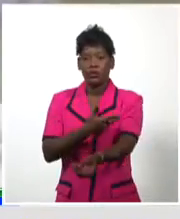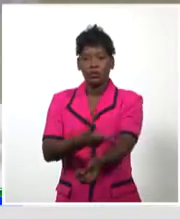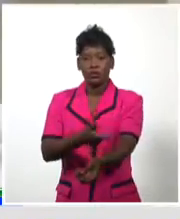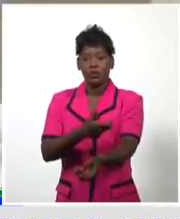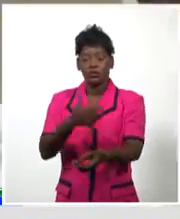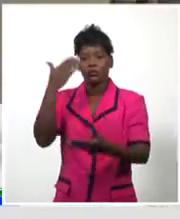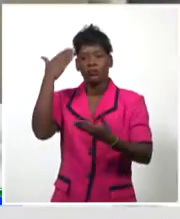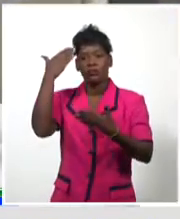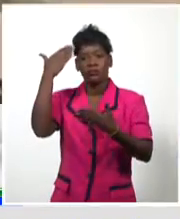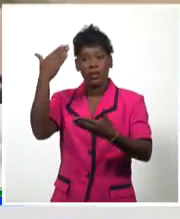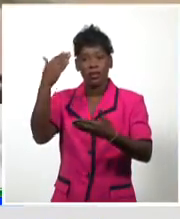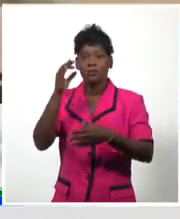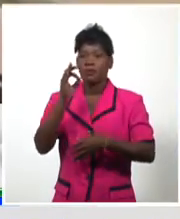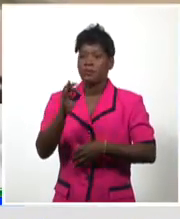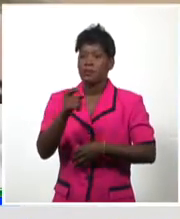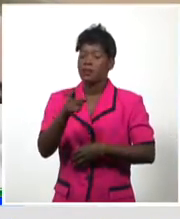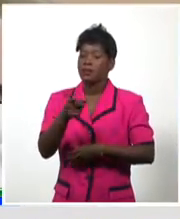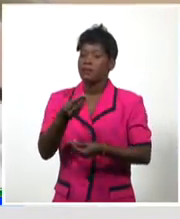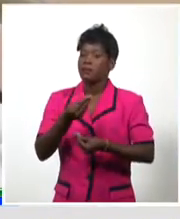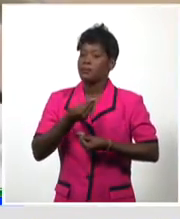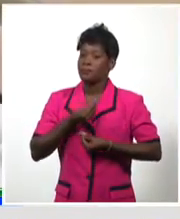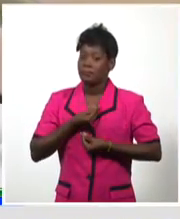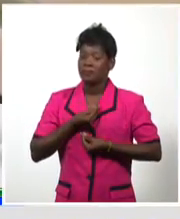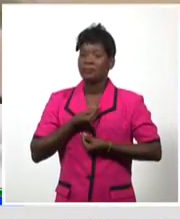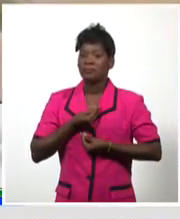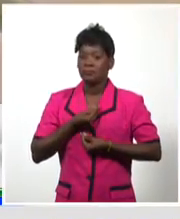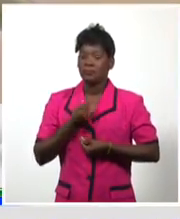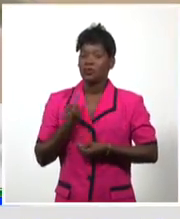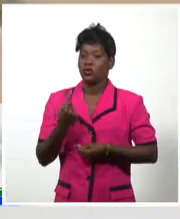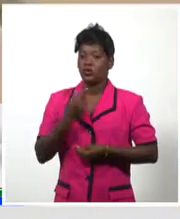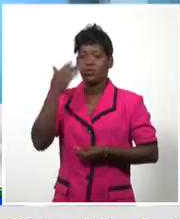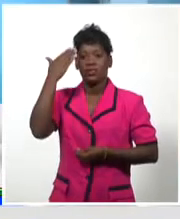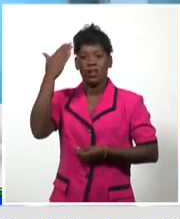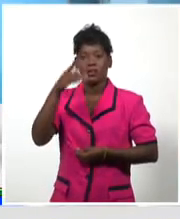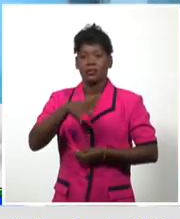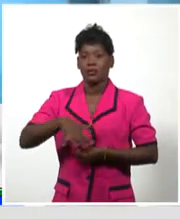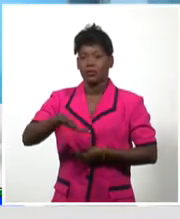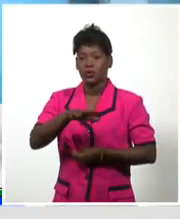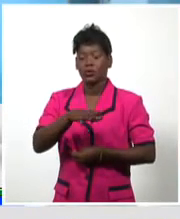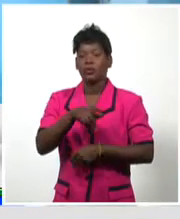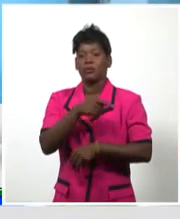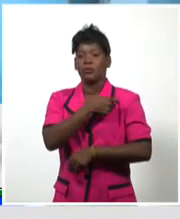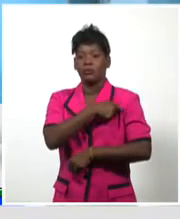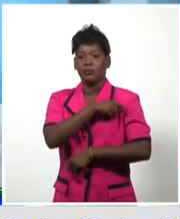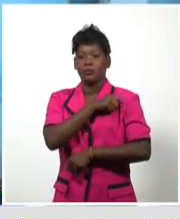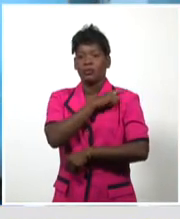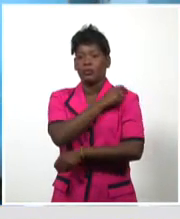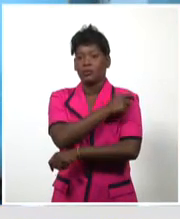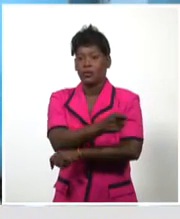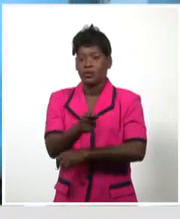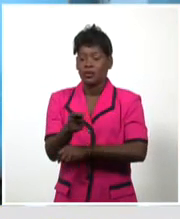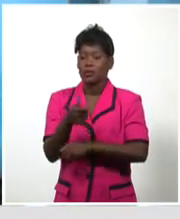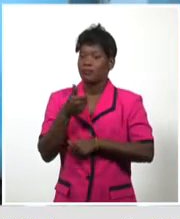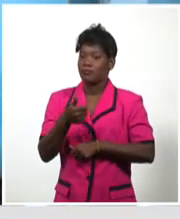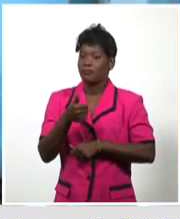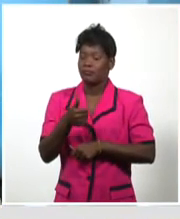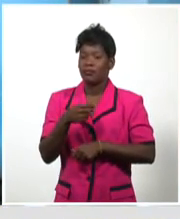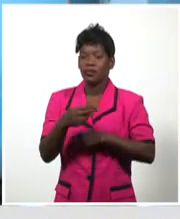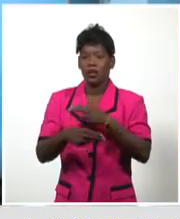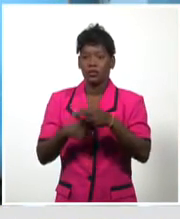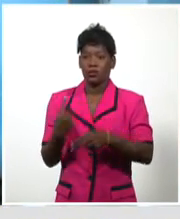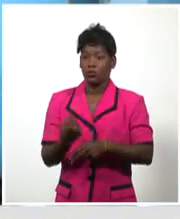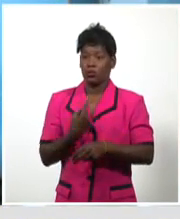gesto muy loable y agradecer por nuestro profesor y que nos va a ser de mucha utilidad para la protección de nuestros trabajadores. Queremos que